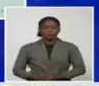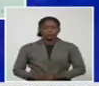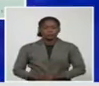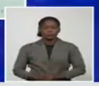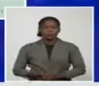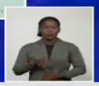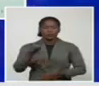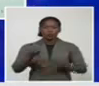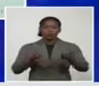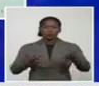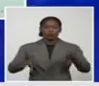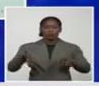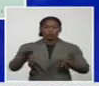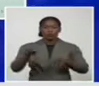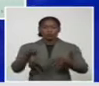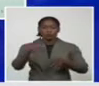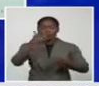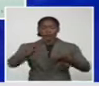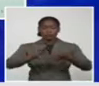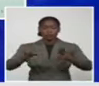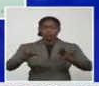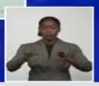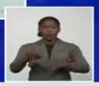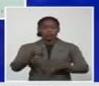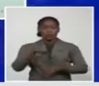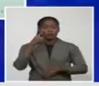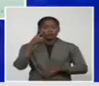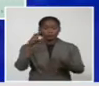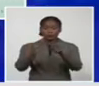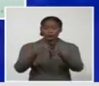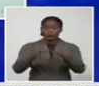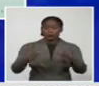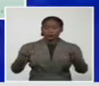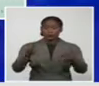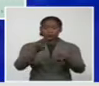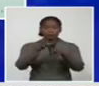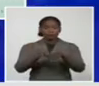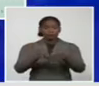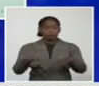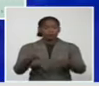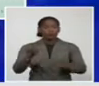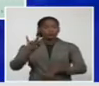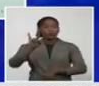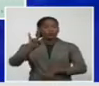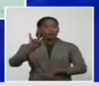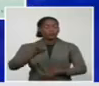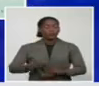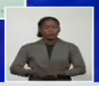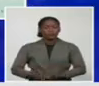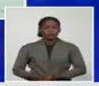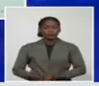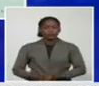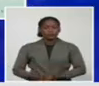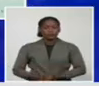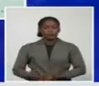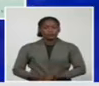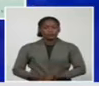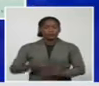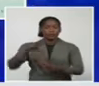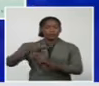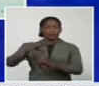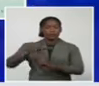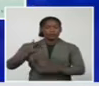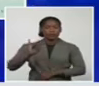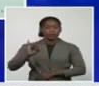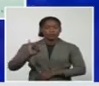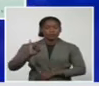dispersión que en el día de ayer abarca a 9 de sus 11 municipios. San Cristóbal con 7, San